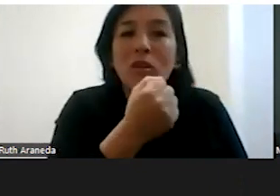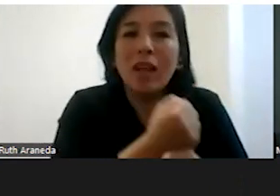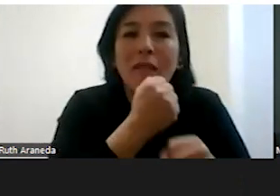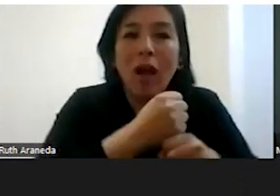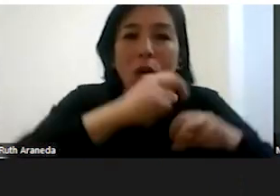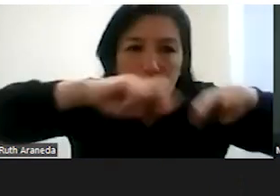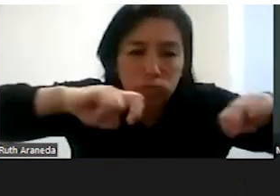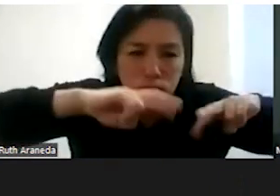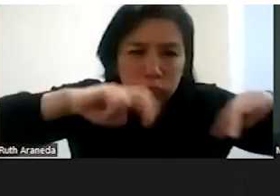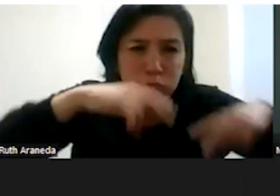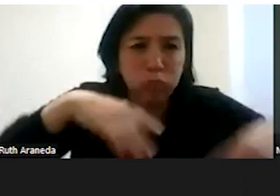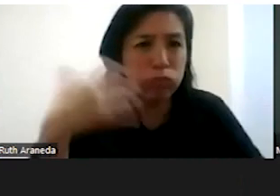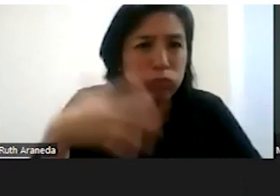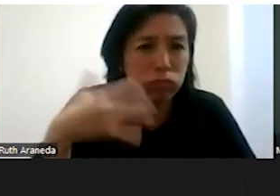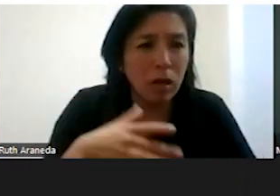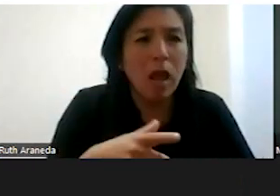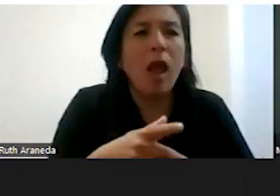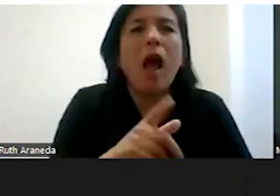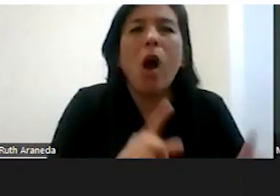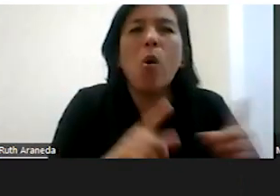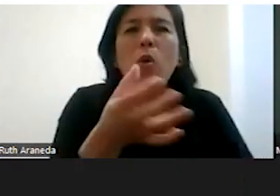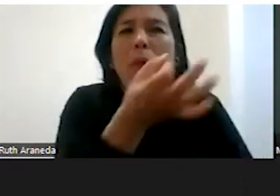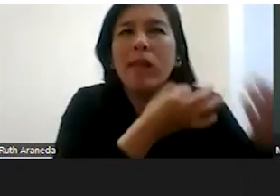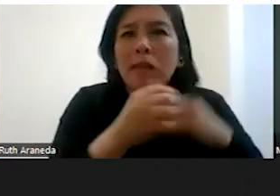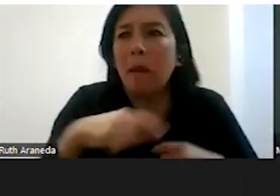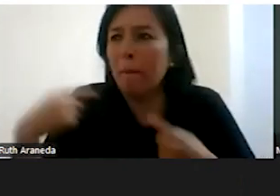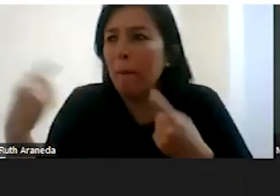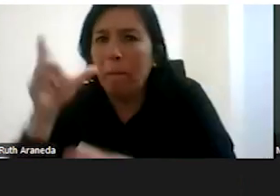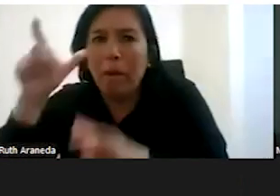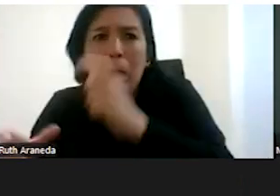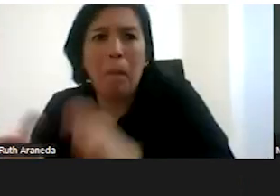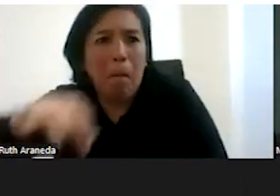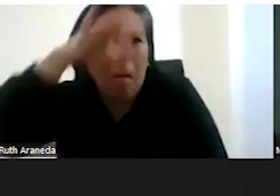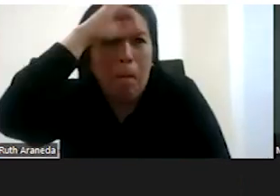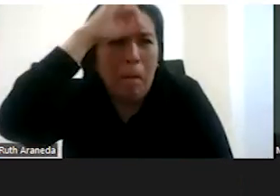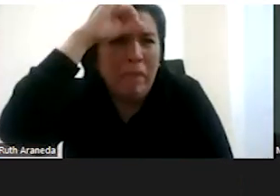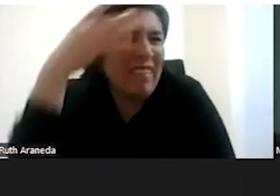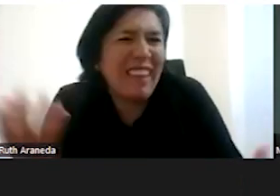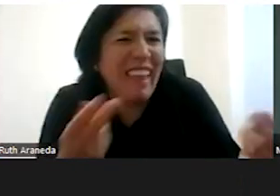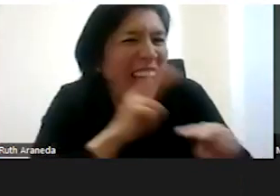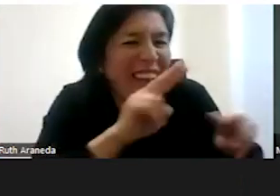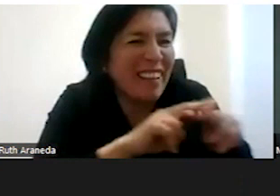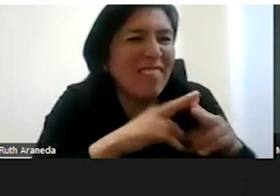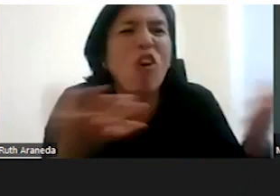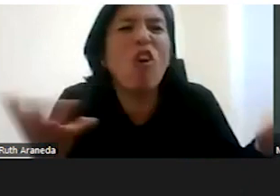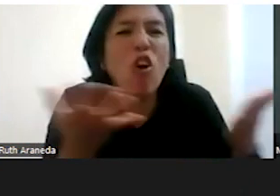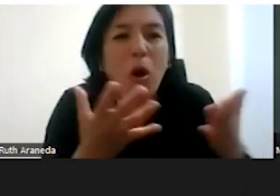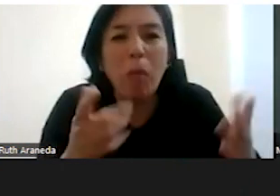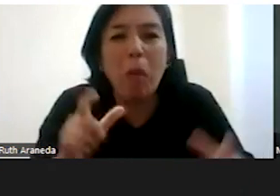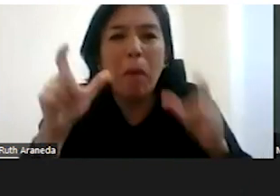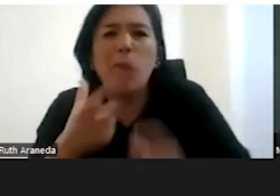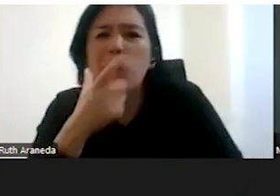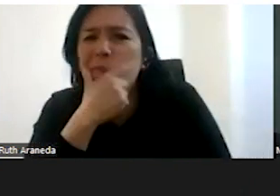¿Ya? Se dice, se cree, se presume, pero nadie sabe con certeza qué se hace, cómo se hace y qué hallazgo